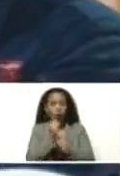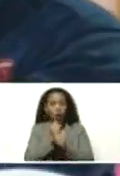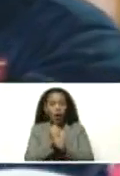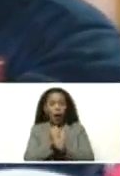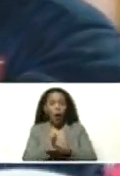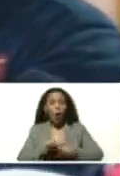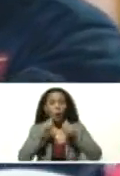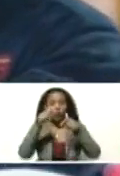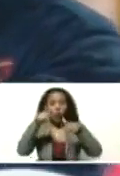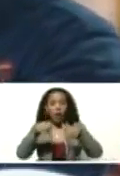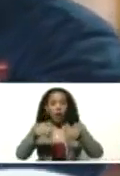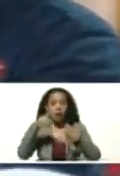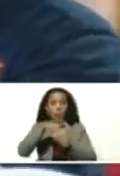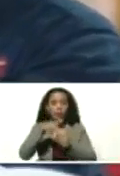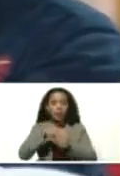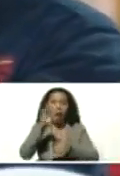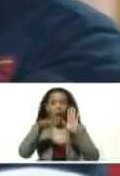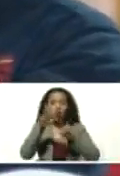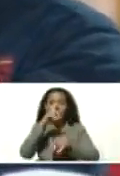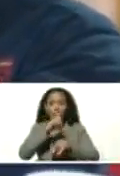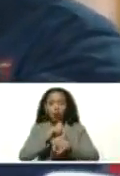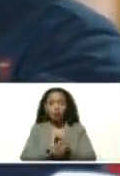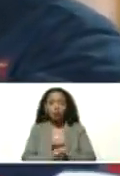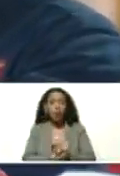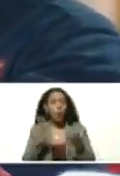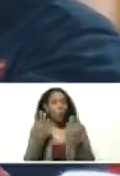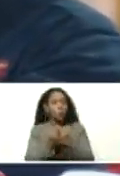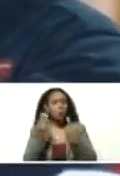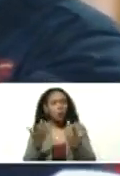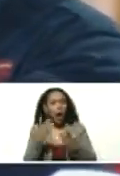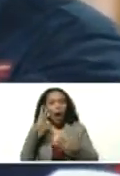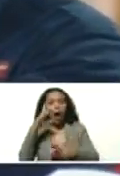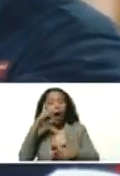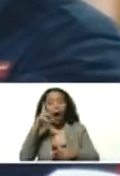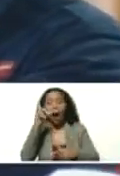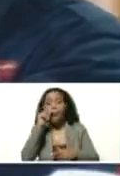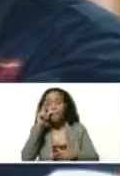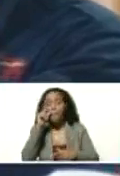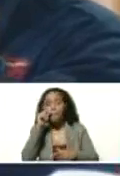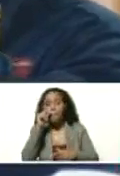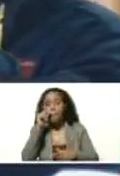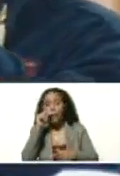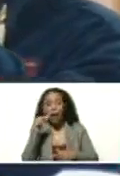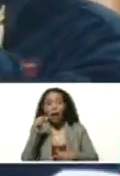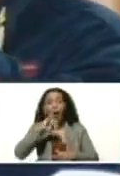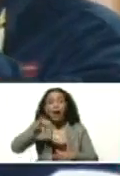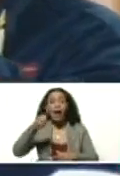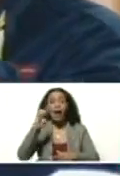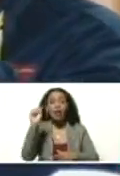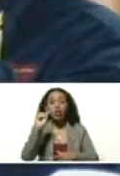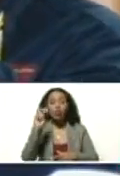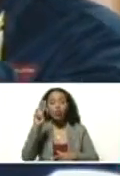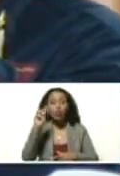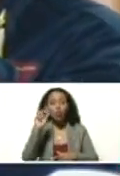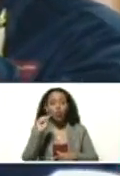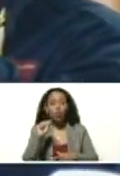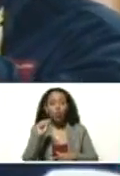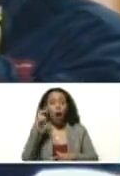desde acá, desde PDVSA, hace 14 años, con el compañero Jesús Rivero. Tenemos unidades de